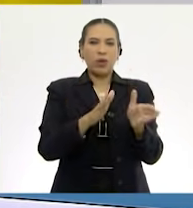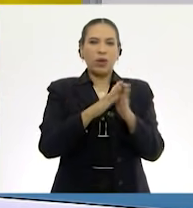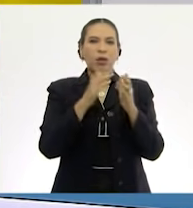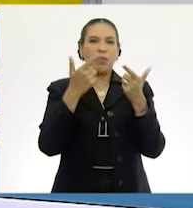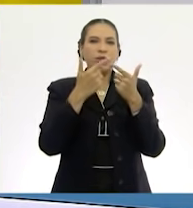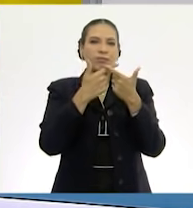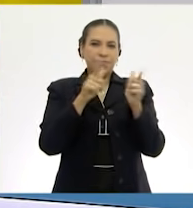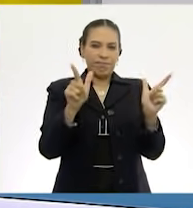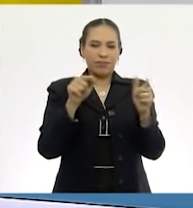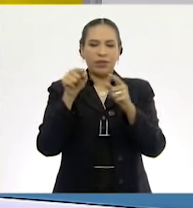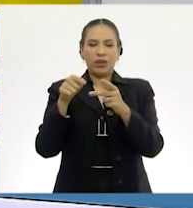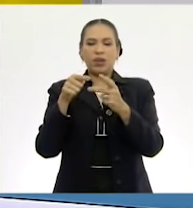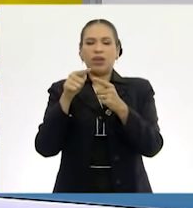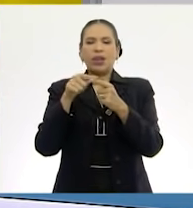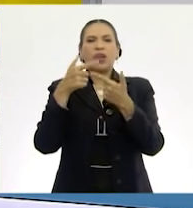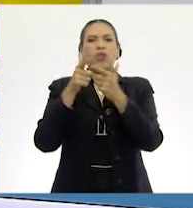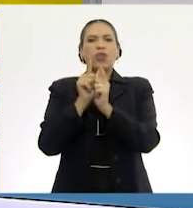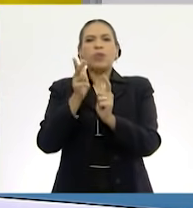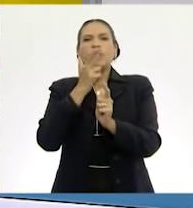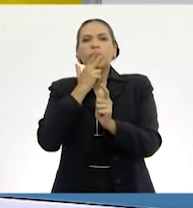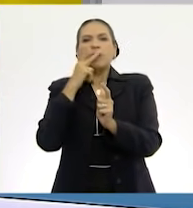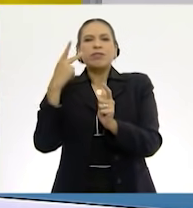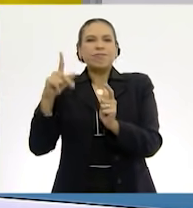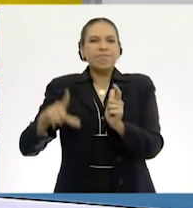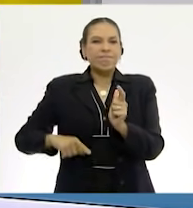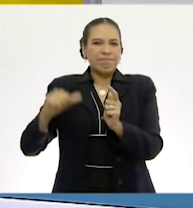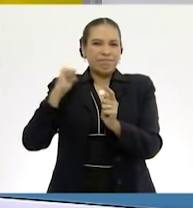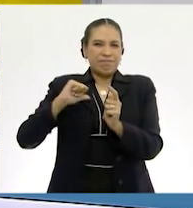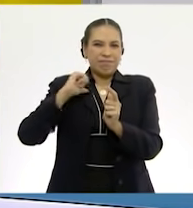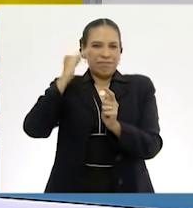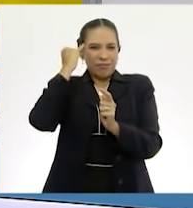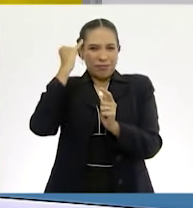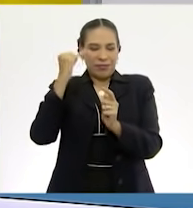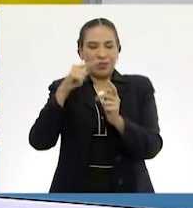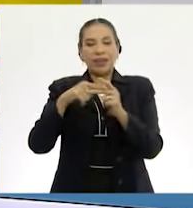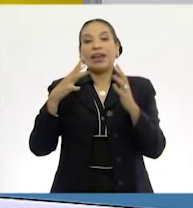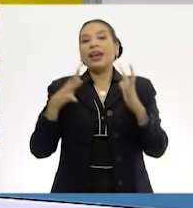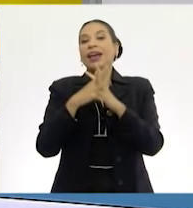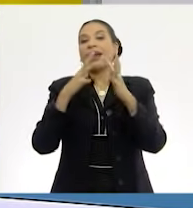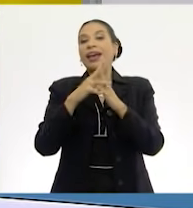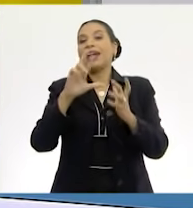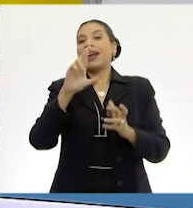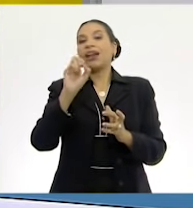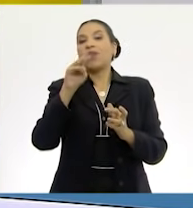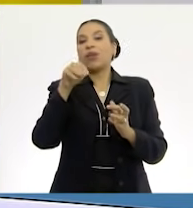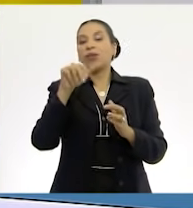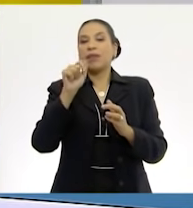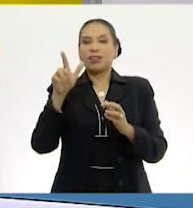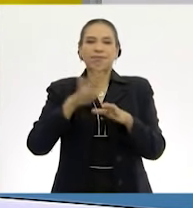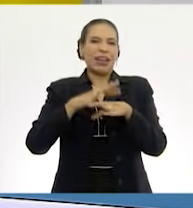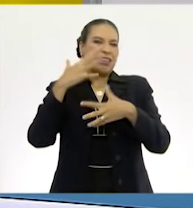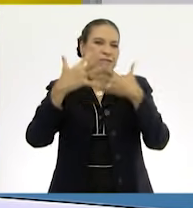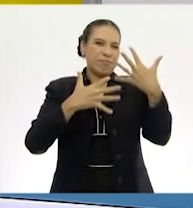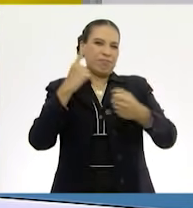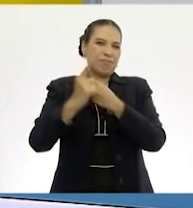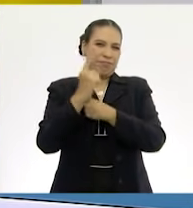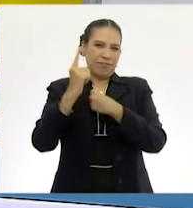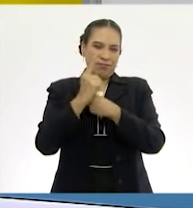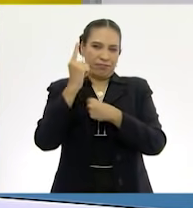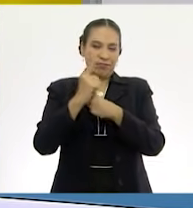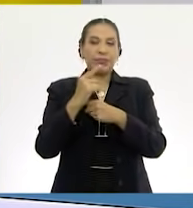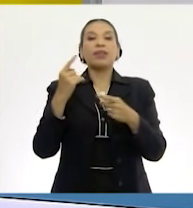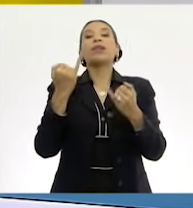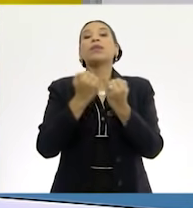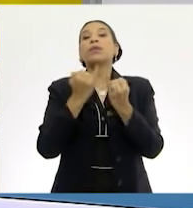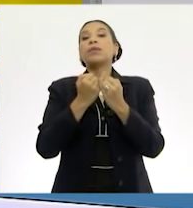conservadores llegó a su punto máximo, que fue la Guerra de Reforma, el momento más intenso del conflicto político.